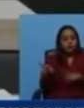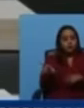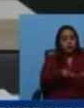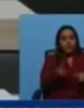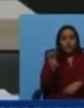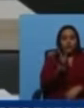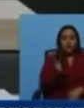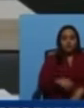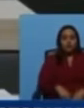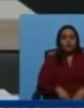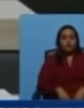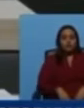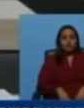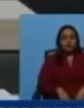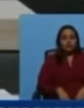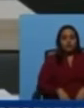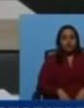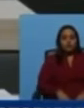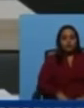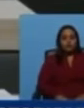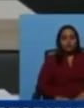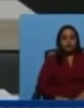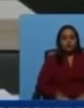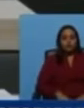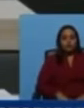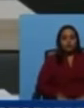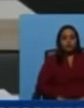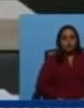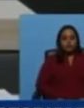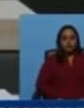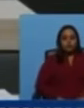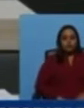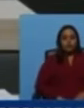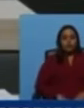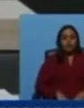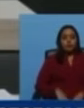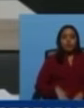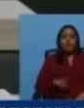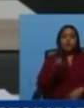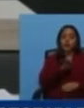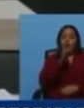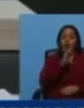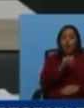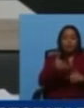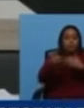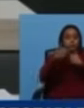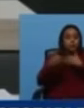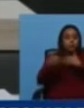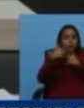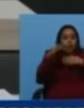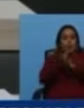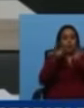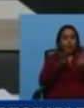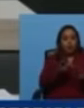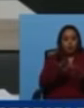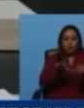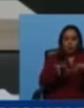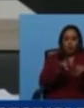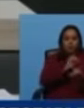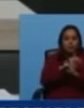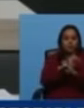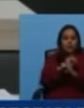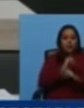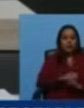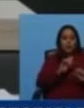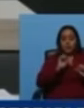hay que decirlo con total responsabilidad, fue atacada, es víctima de un ataque cibernético que